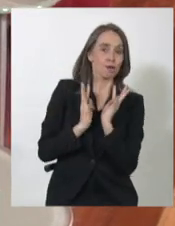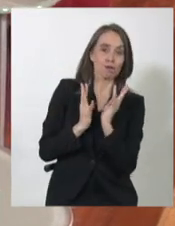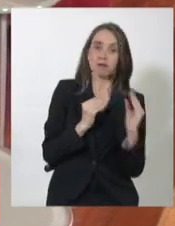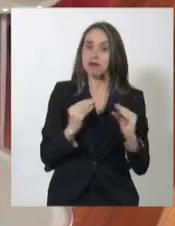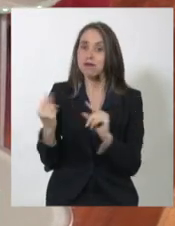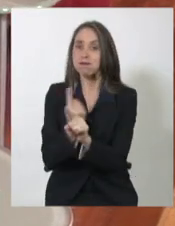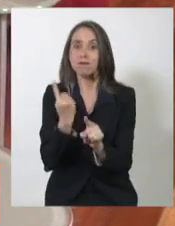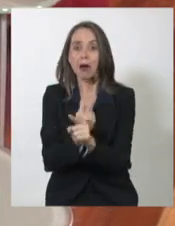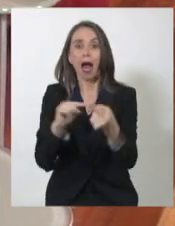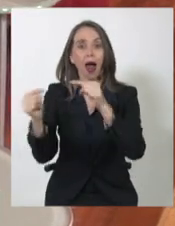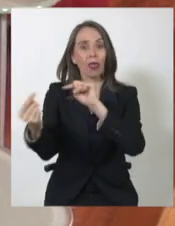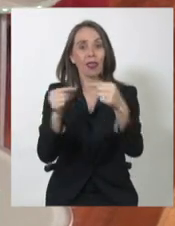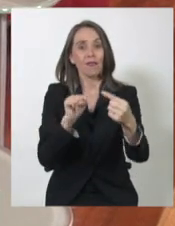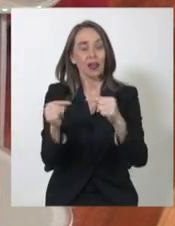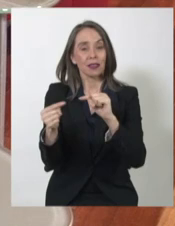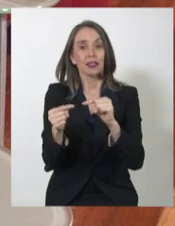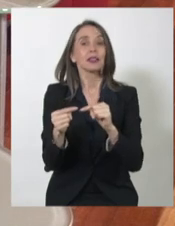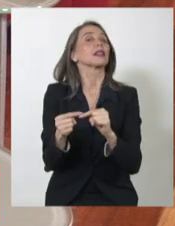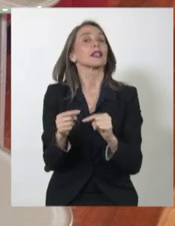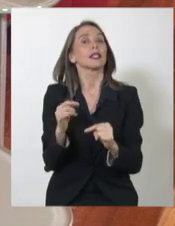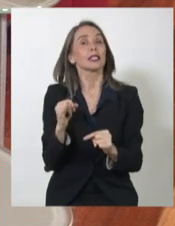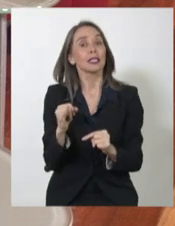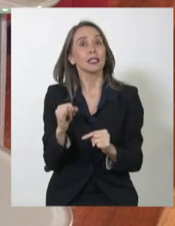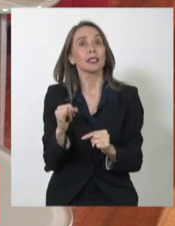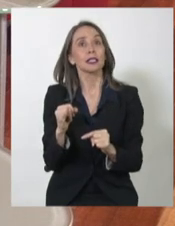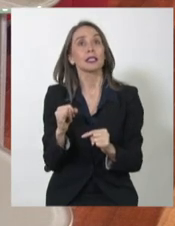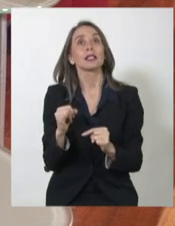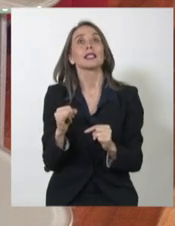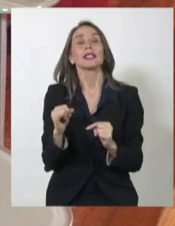considerado también la participación de